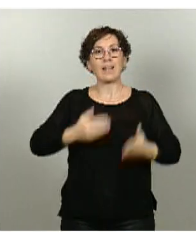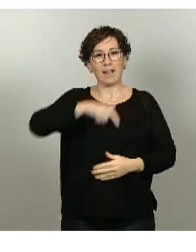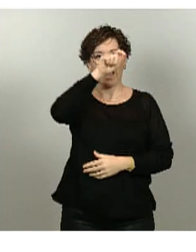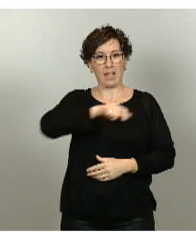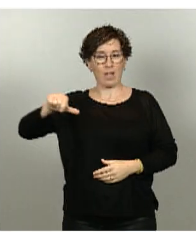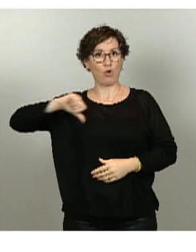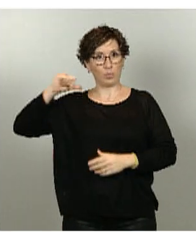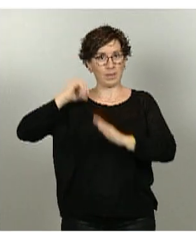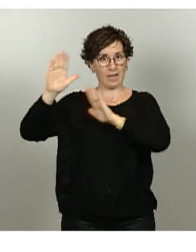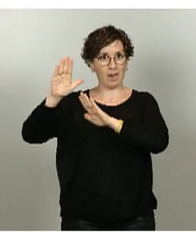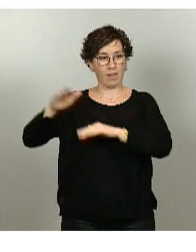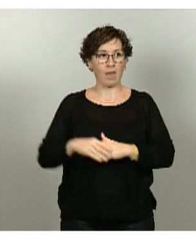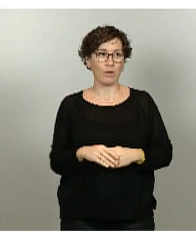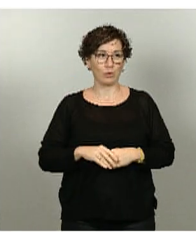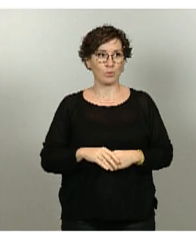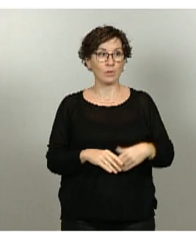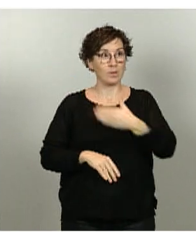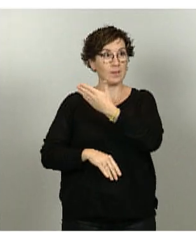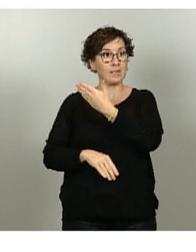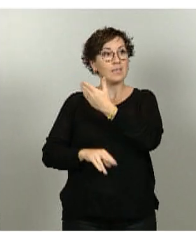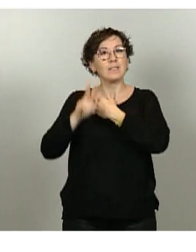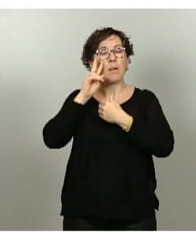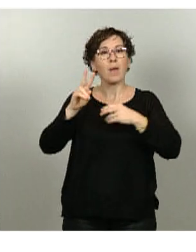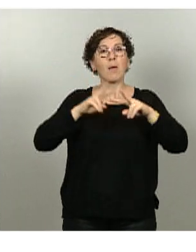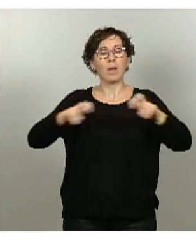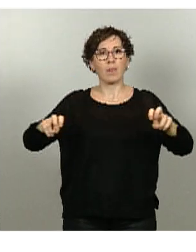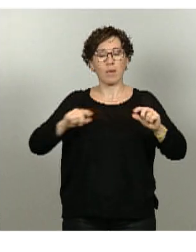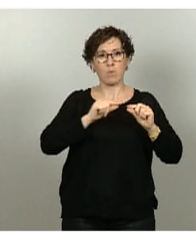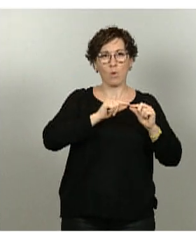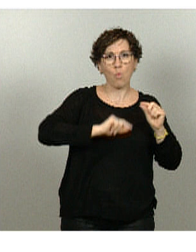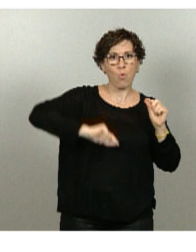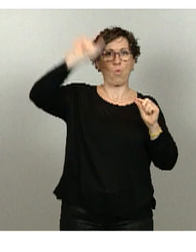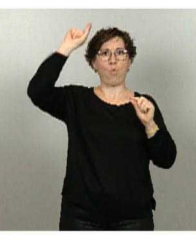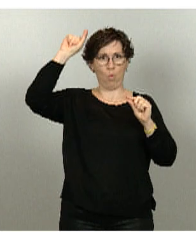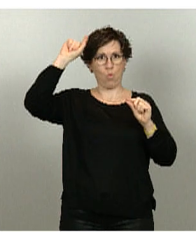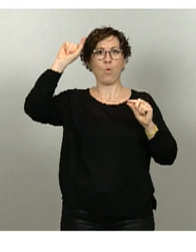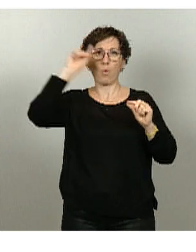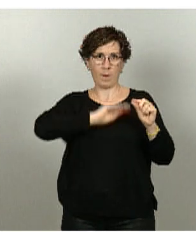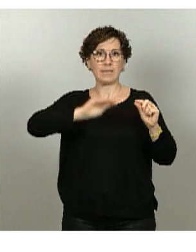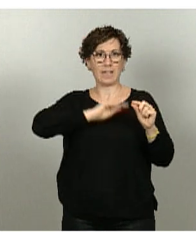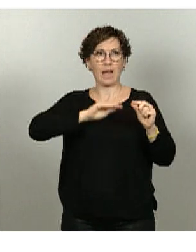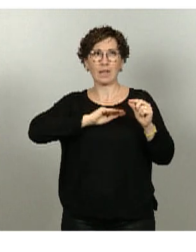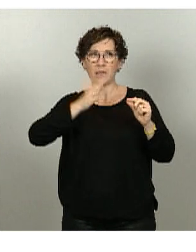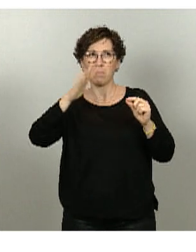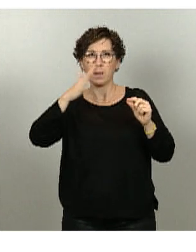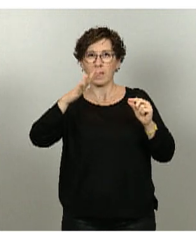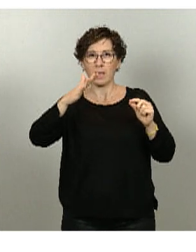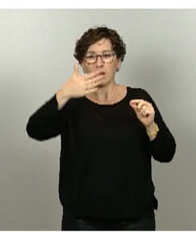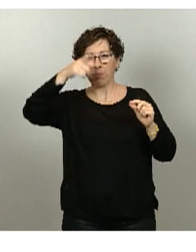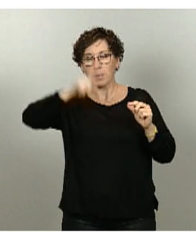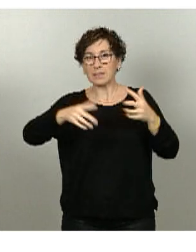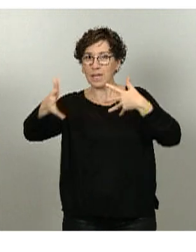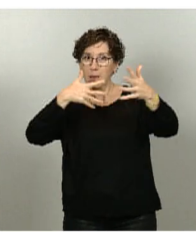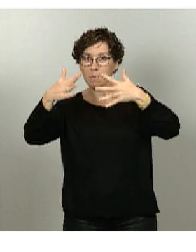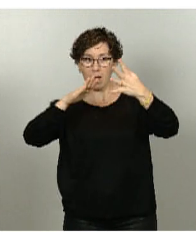una parte grande de hospitalizados, un pico importante a final del mes de marzo, y luego vemos cómo